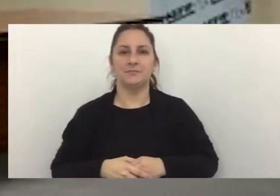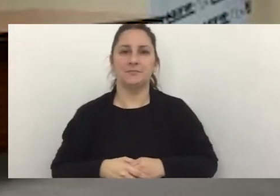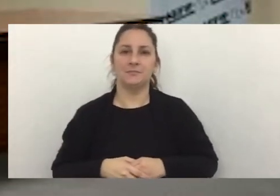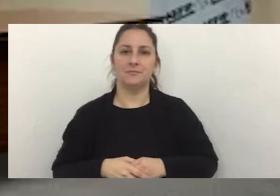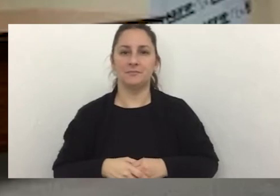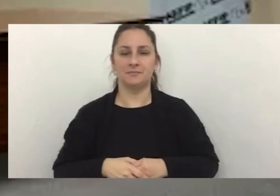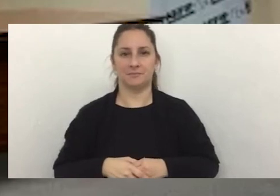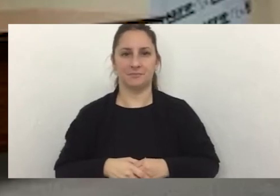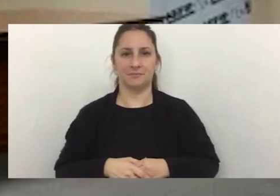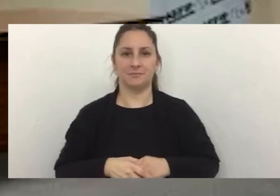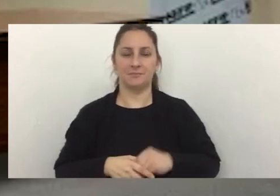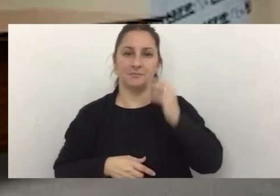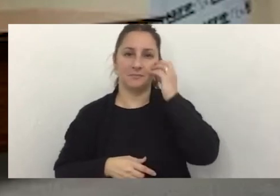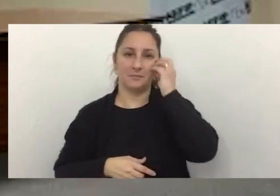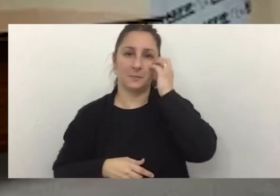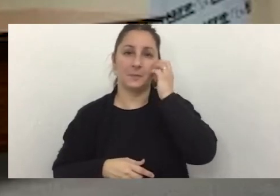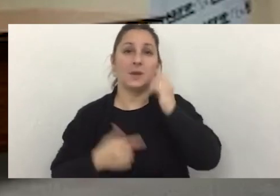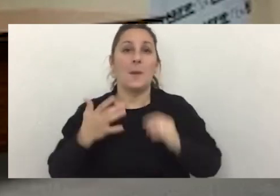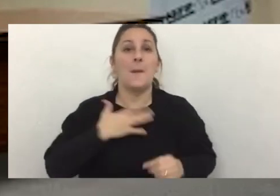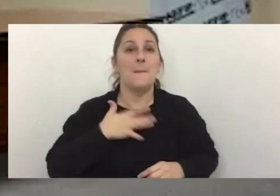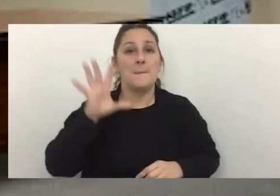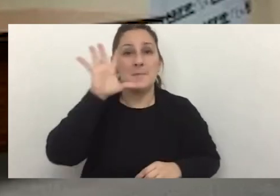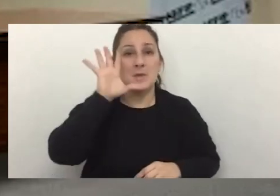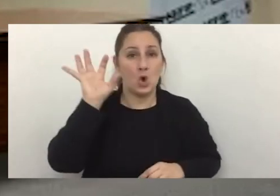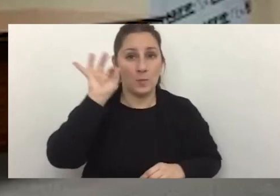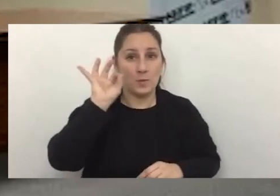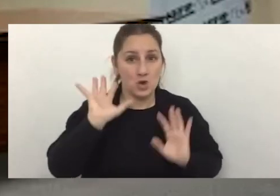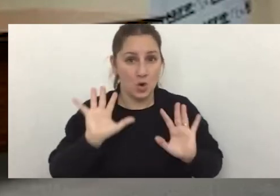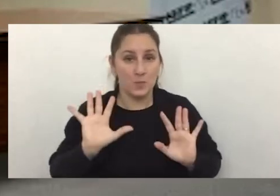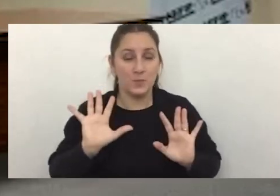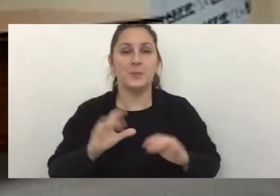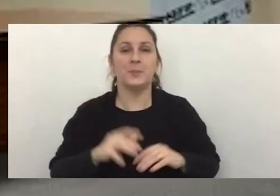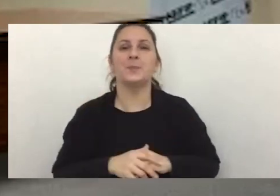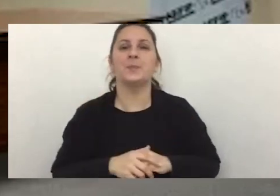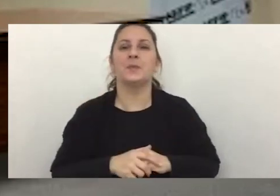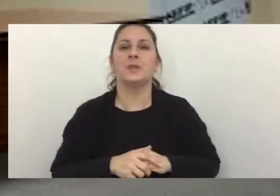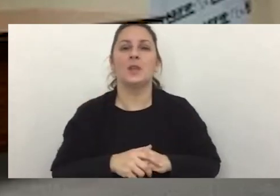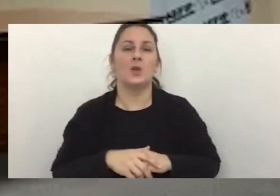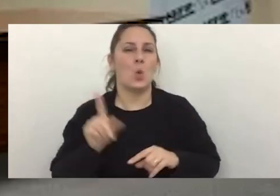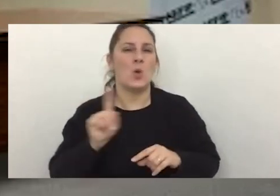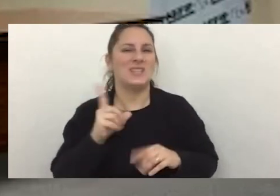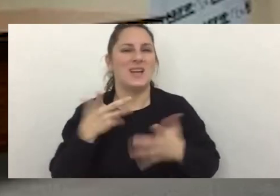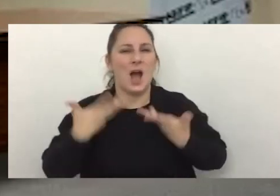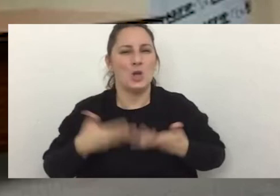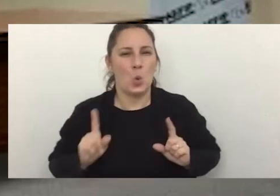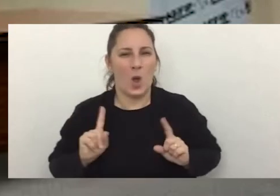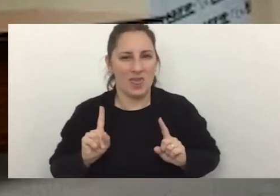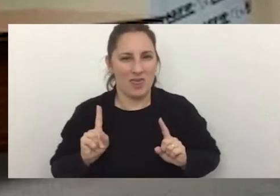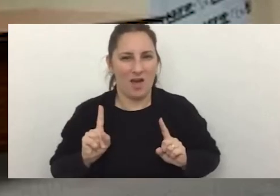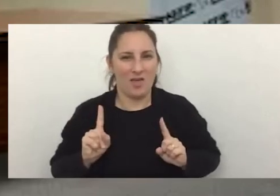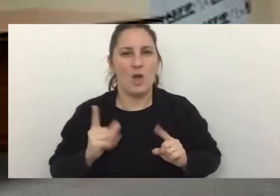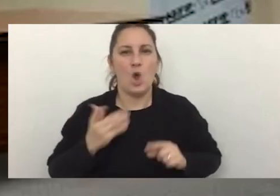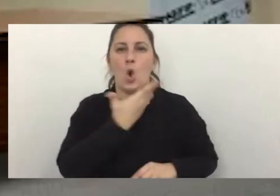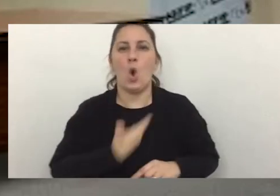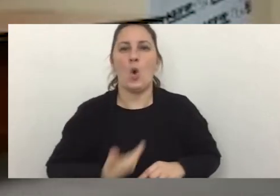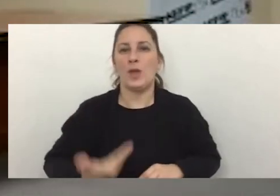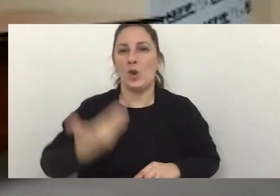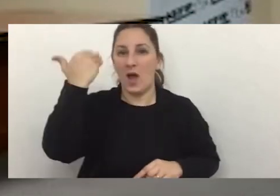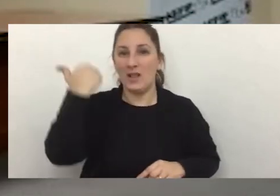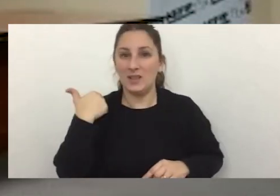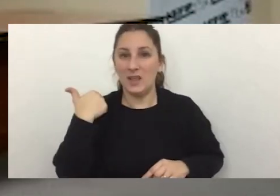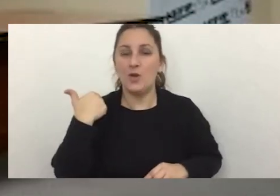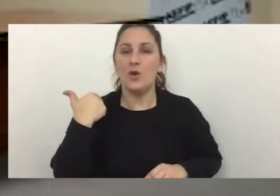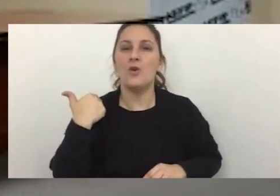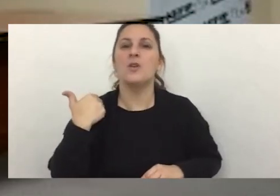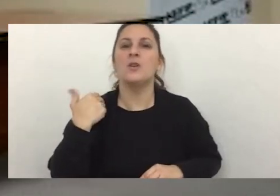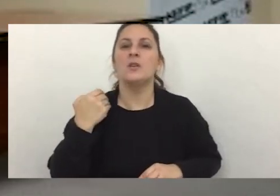en mi opinión tiene que ver con el contexto político. Es decir, no es casual que en el gobierno anterior se diga la industria